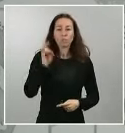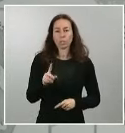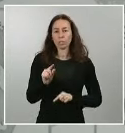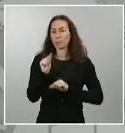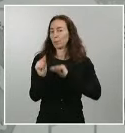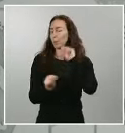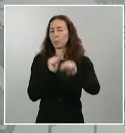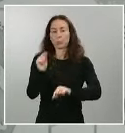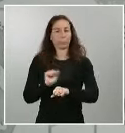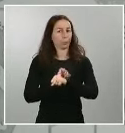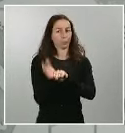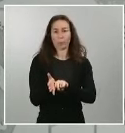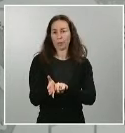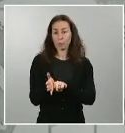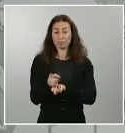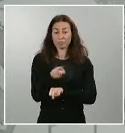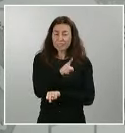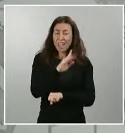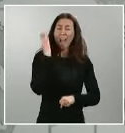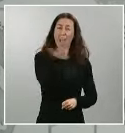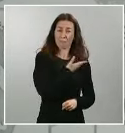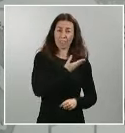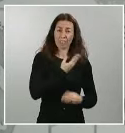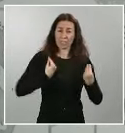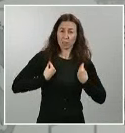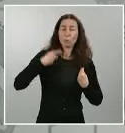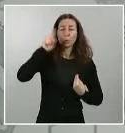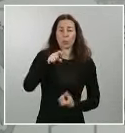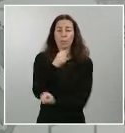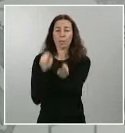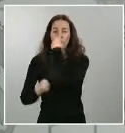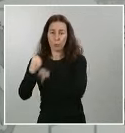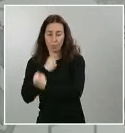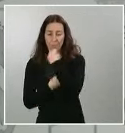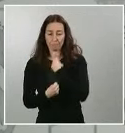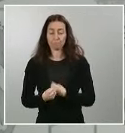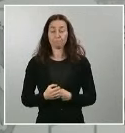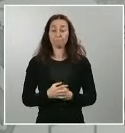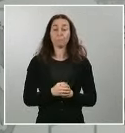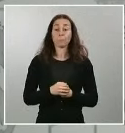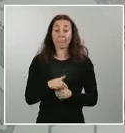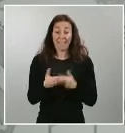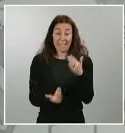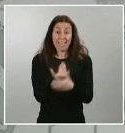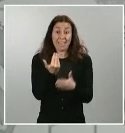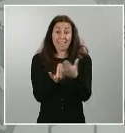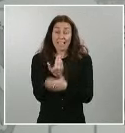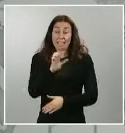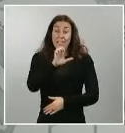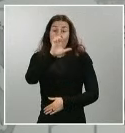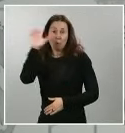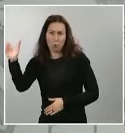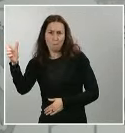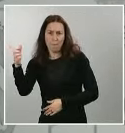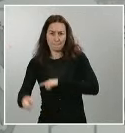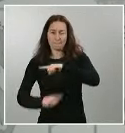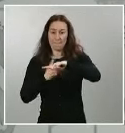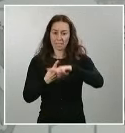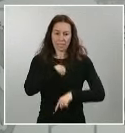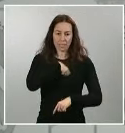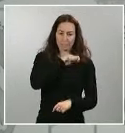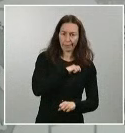sociales. En estos días, cada uno en Europa y en España, en el trabajo, en el hogar,